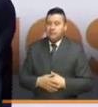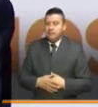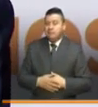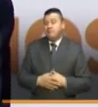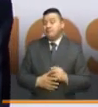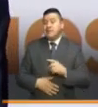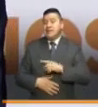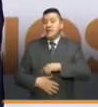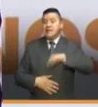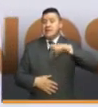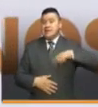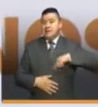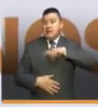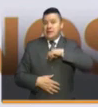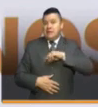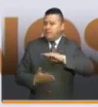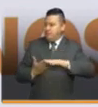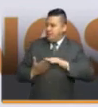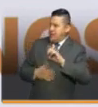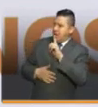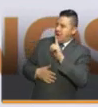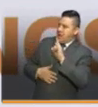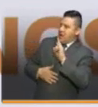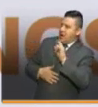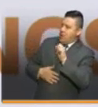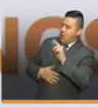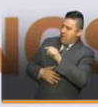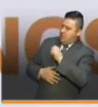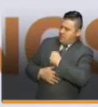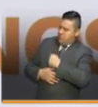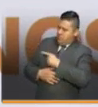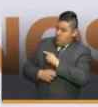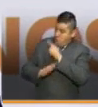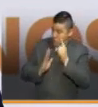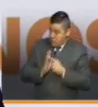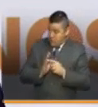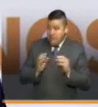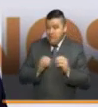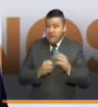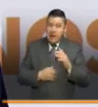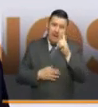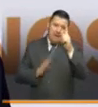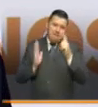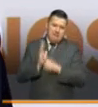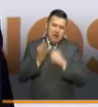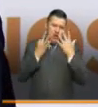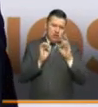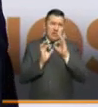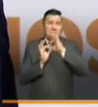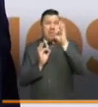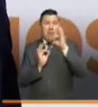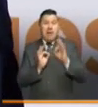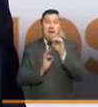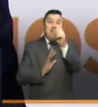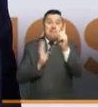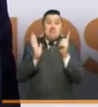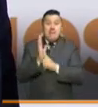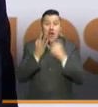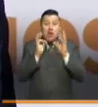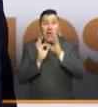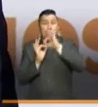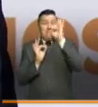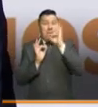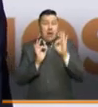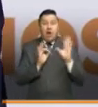sisbén y anamaria perdón laura nos puede rectificar cubre a más de mil 80 municipios en colombia y están